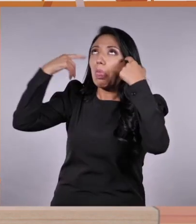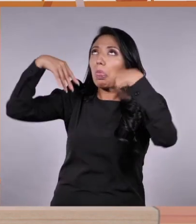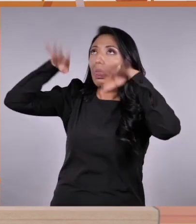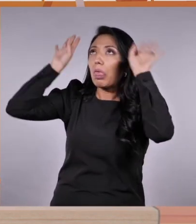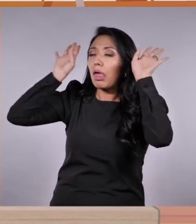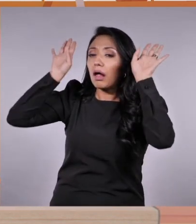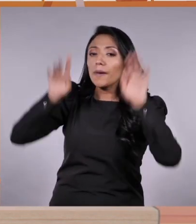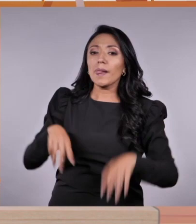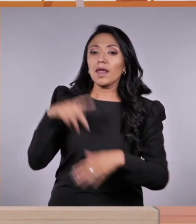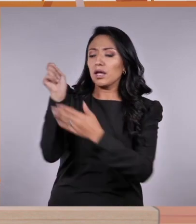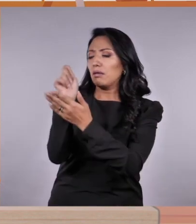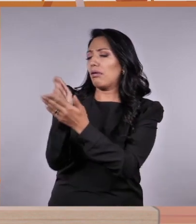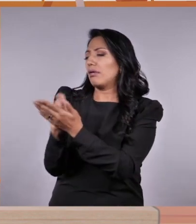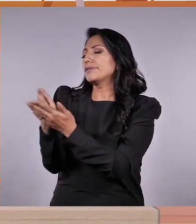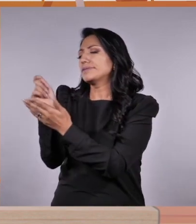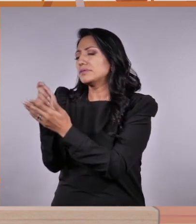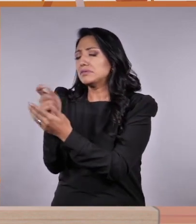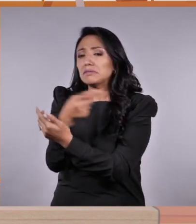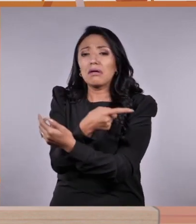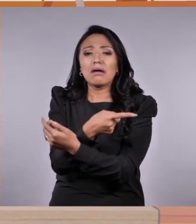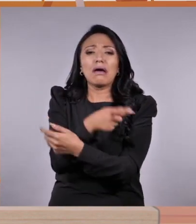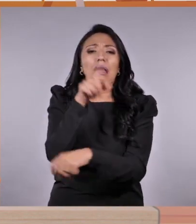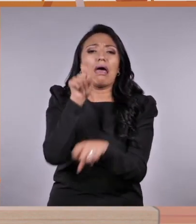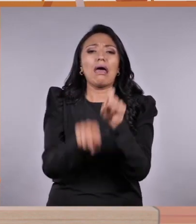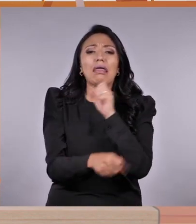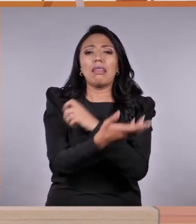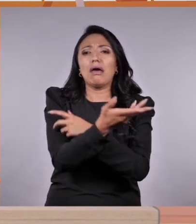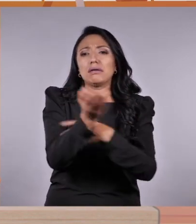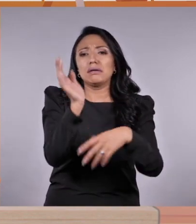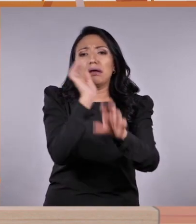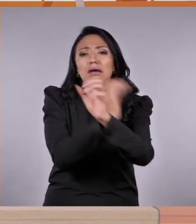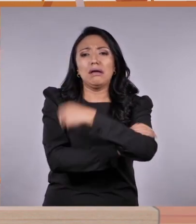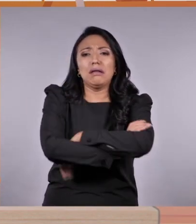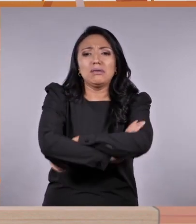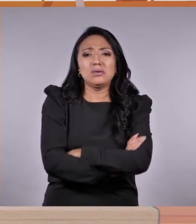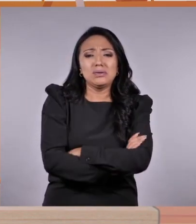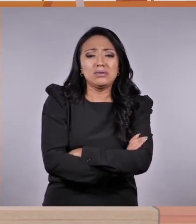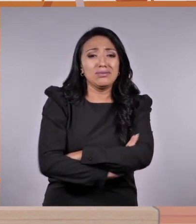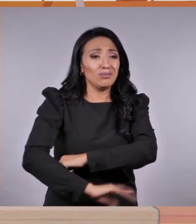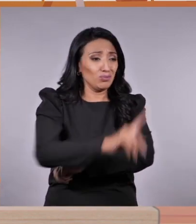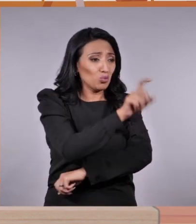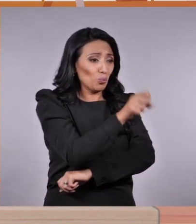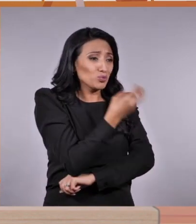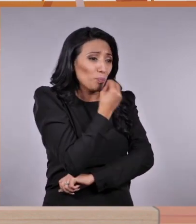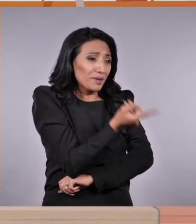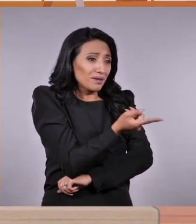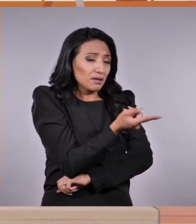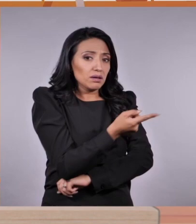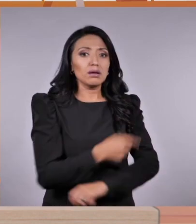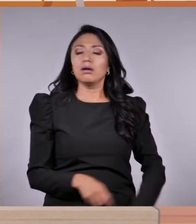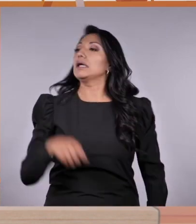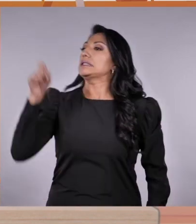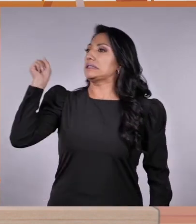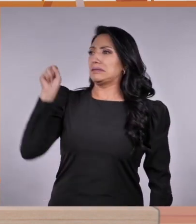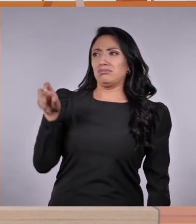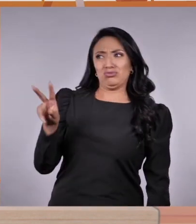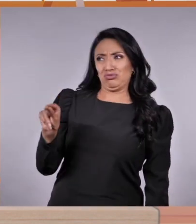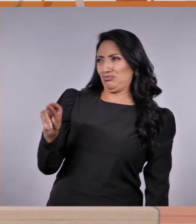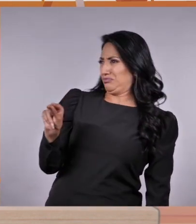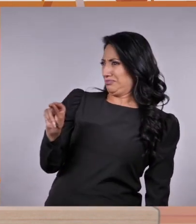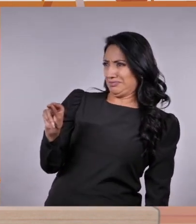utilicé un carboncillo y se quemó. ¡Ay, ay, ay, ay, ay! ¿Pero tú te lo comerías? ¡Por supuesto que